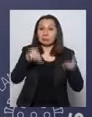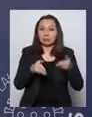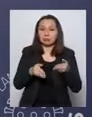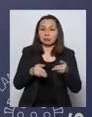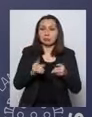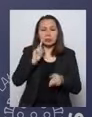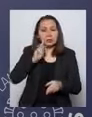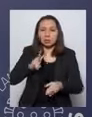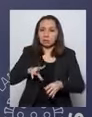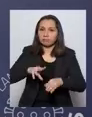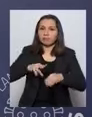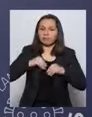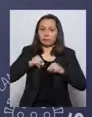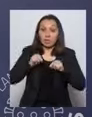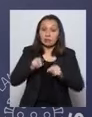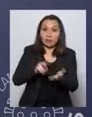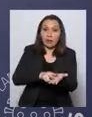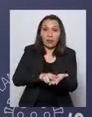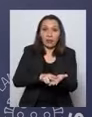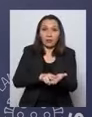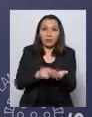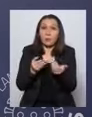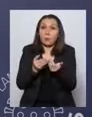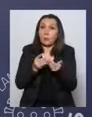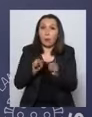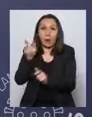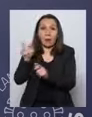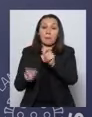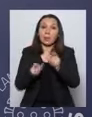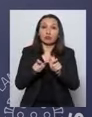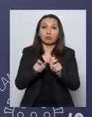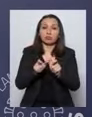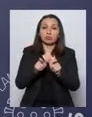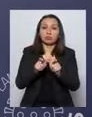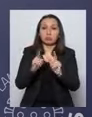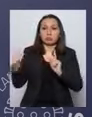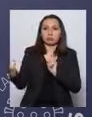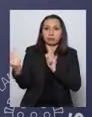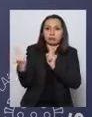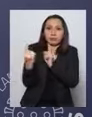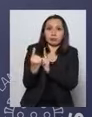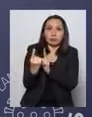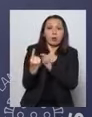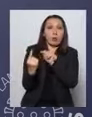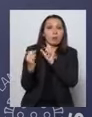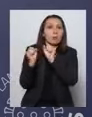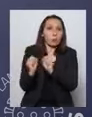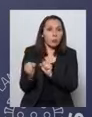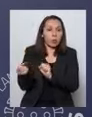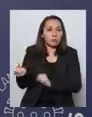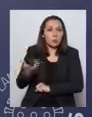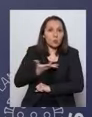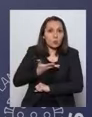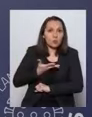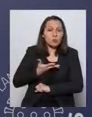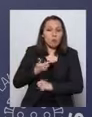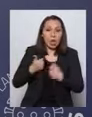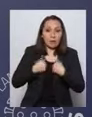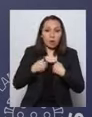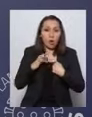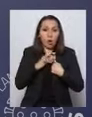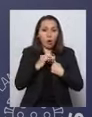asumamos que esta es la realidad que cualquier persona que esté frente a nosotros puede ser fuente de contagio para